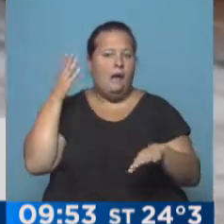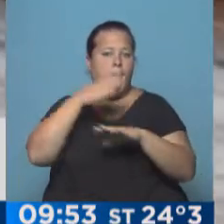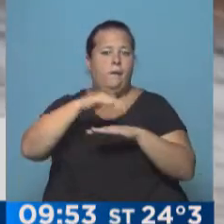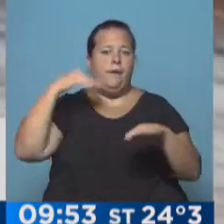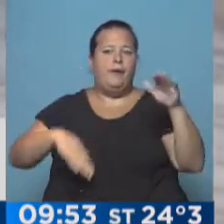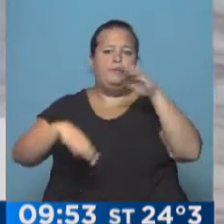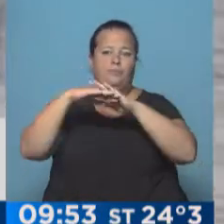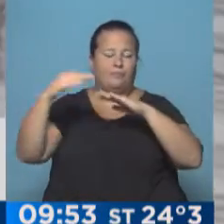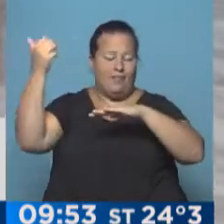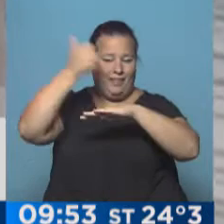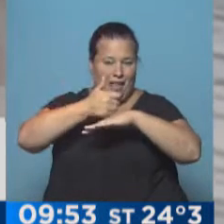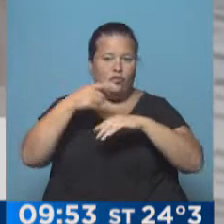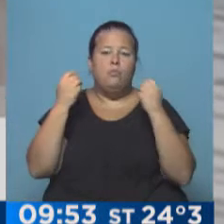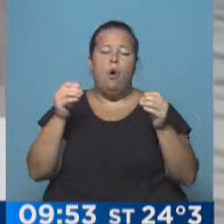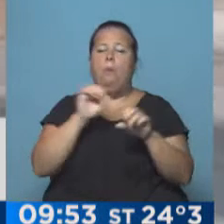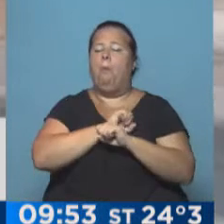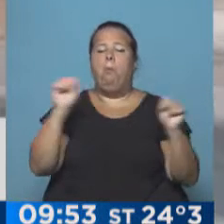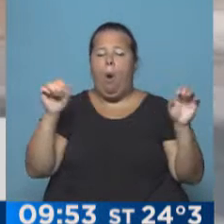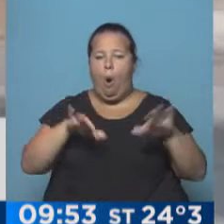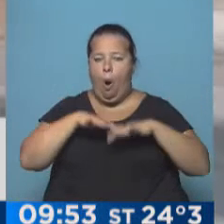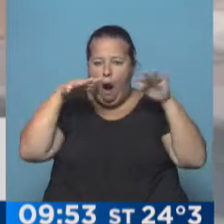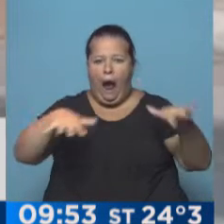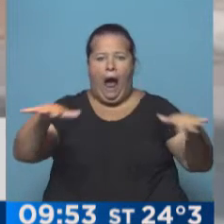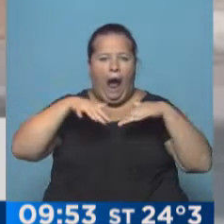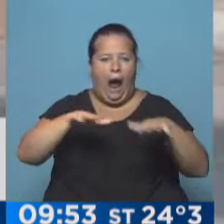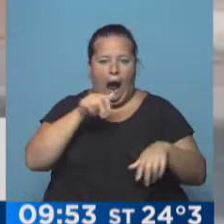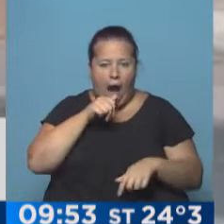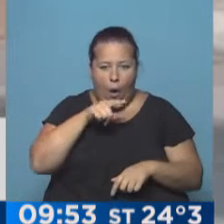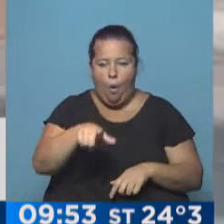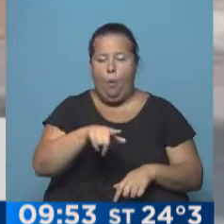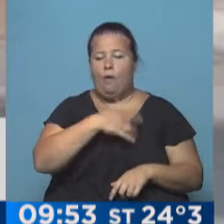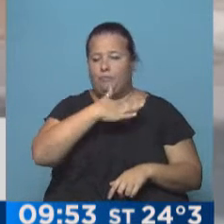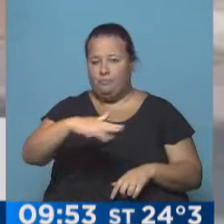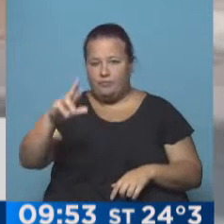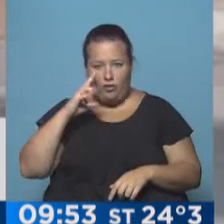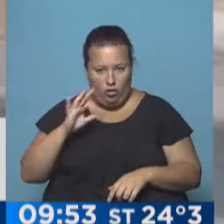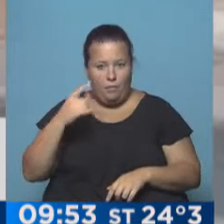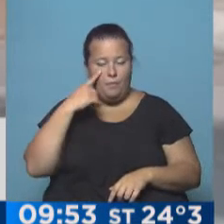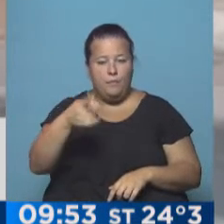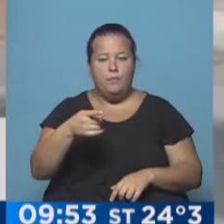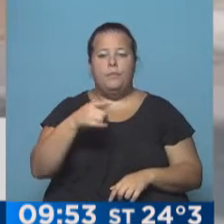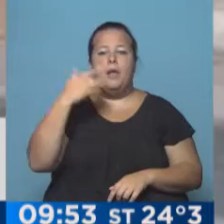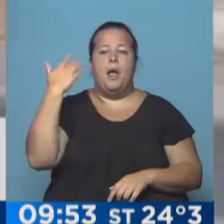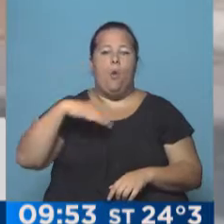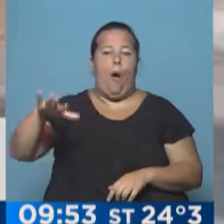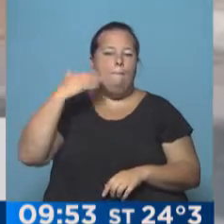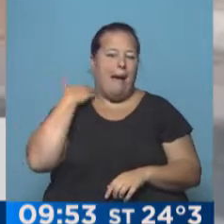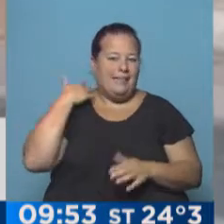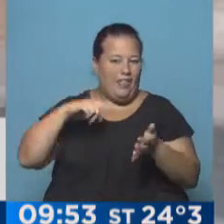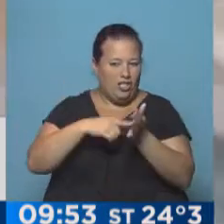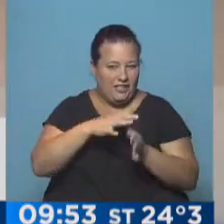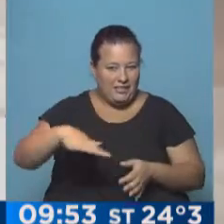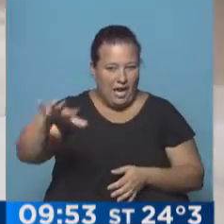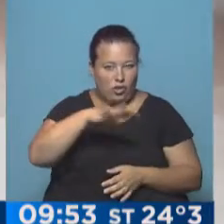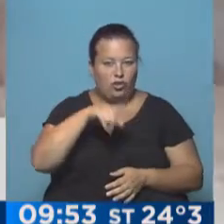techo. ¿Por qué? Porque de golpe empezó a ingresar el agua del río. Por ejemplo, la localidad de Mataderos, barrio centro